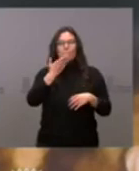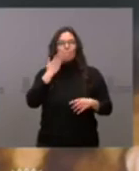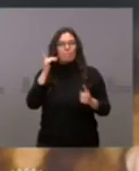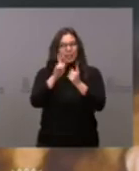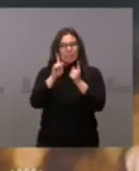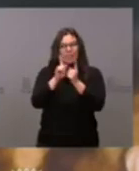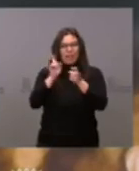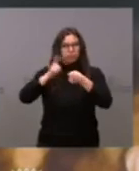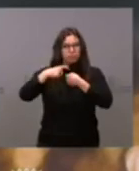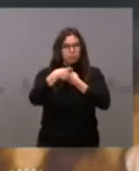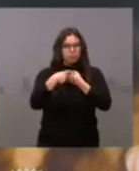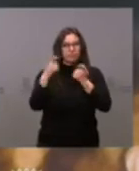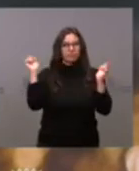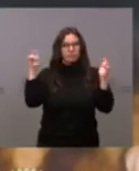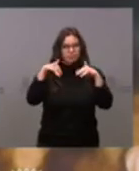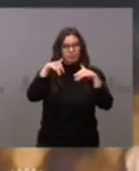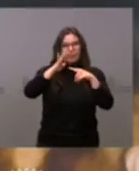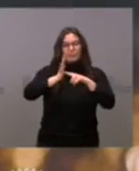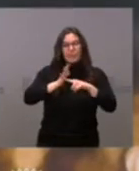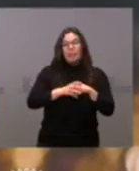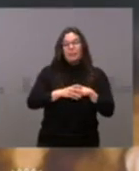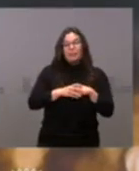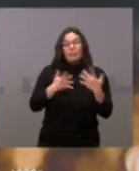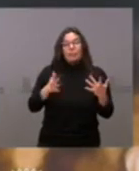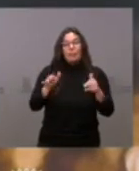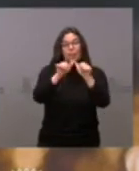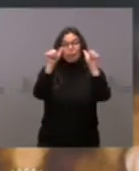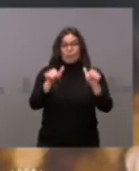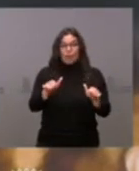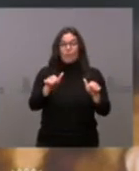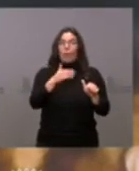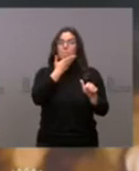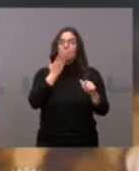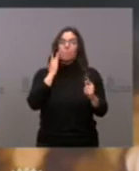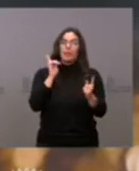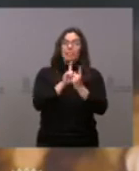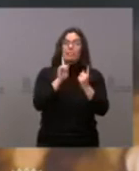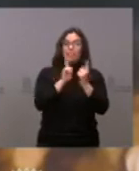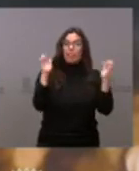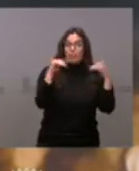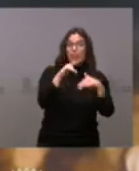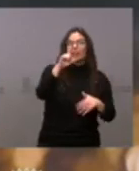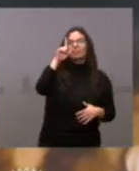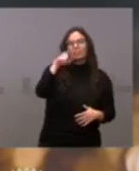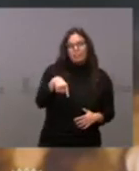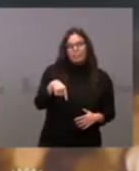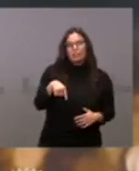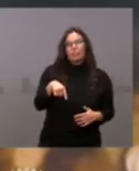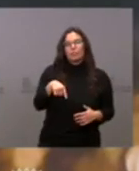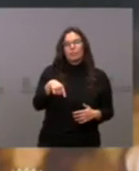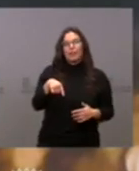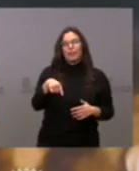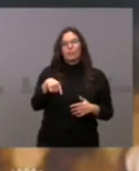feria y además aparte de volver con un formato presencial vuelve con una visión